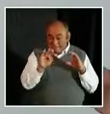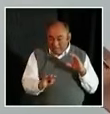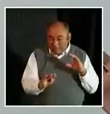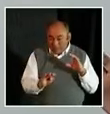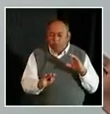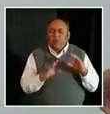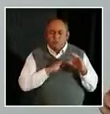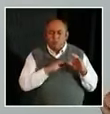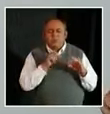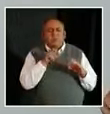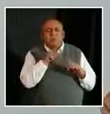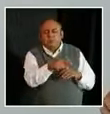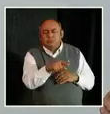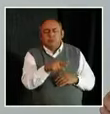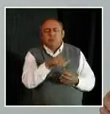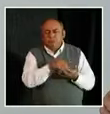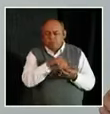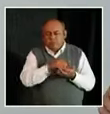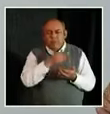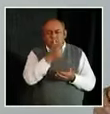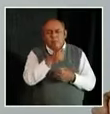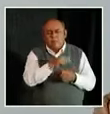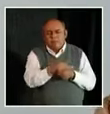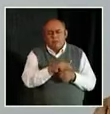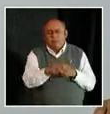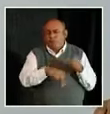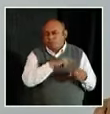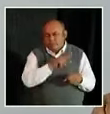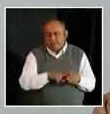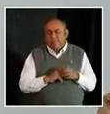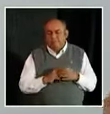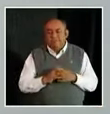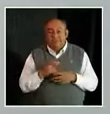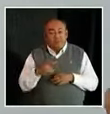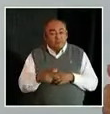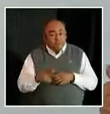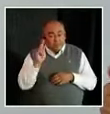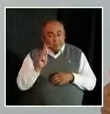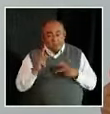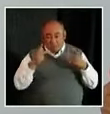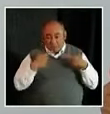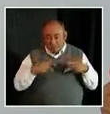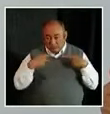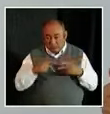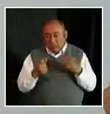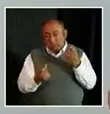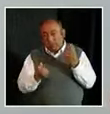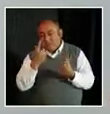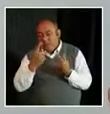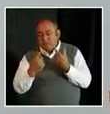tal cual la tienen. Entonces, a las personas que se encuentran en una situación de que ven que